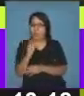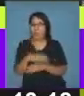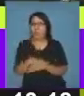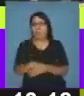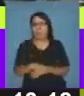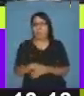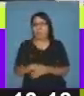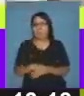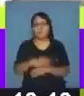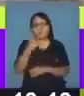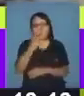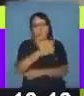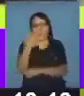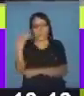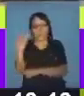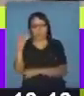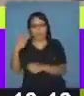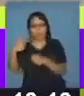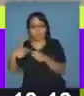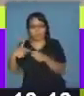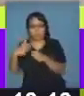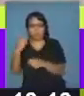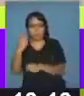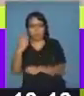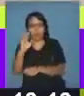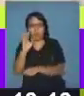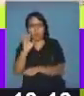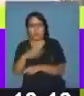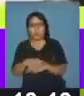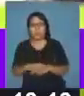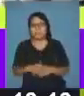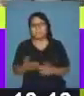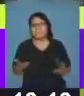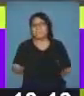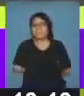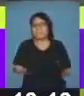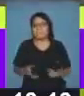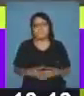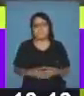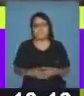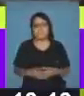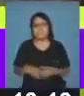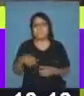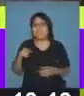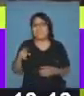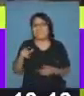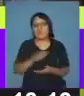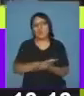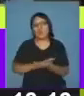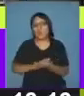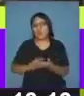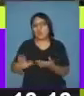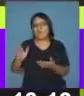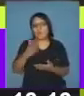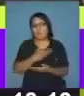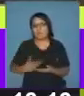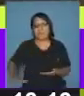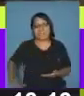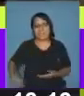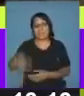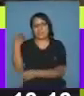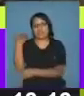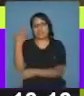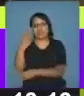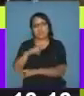un litro de combustible. Y según la política que pregonó nuestro nuevo presidente, sí, debería